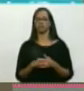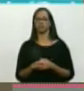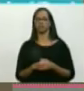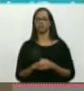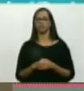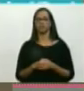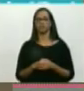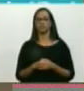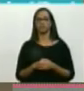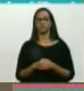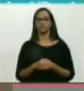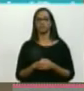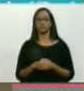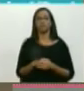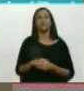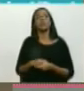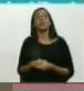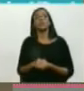@WilmerMendoza71.